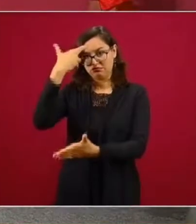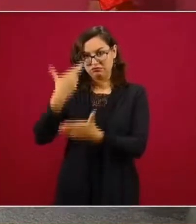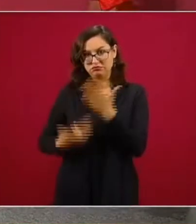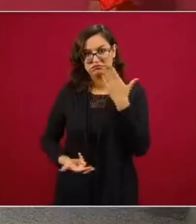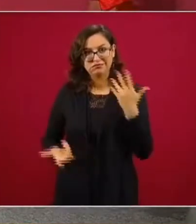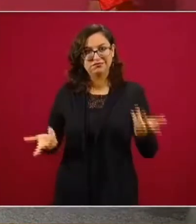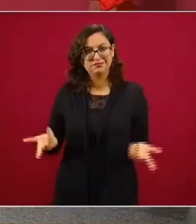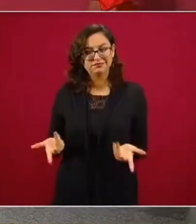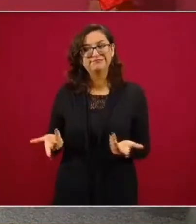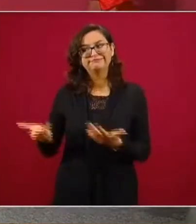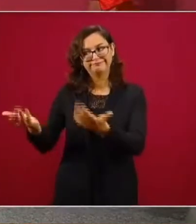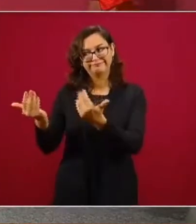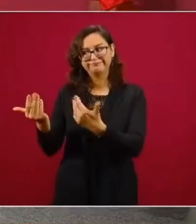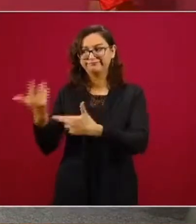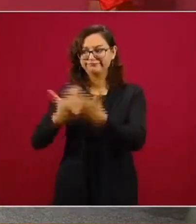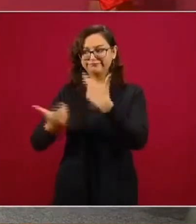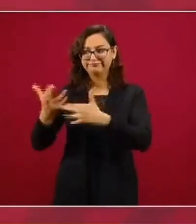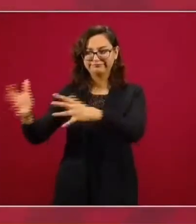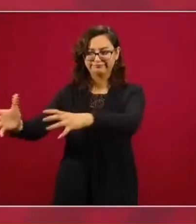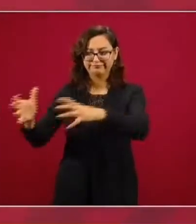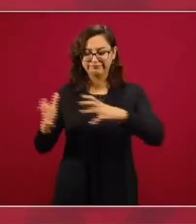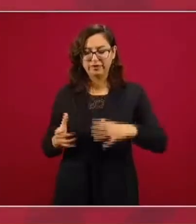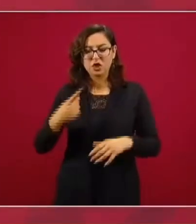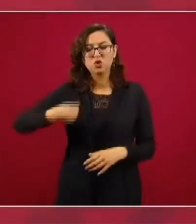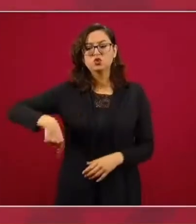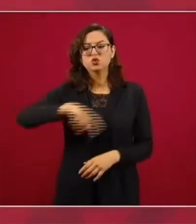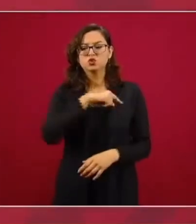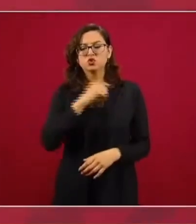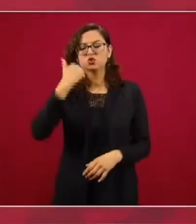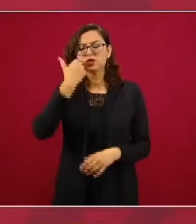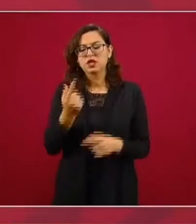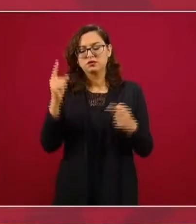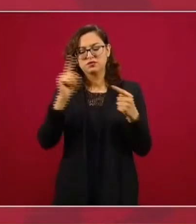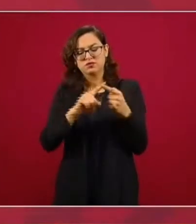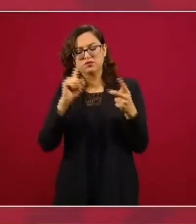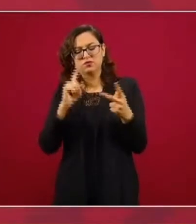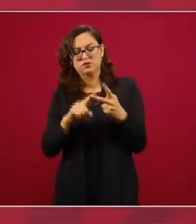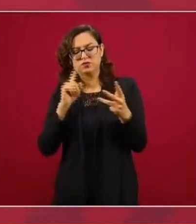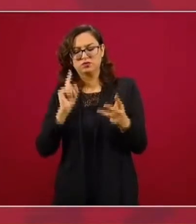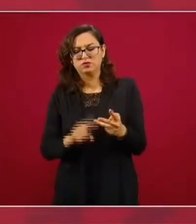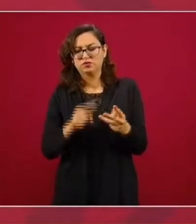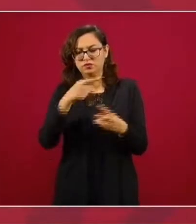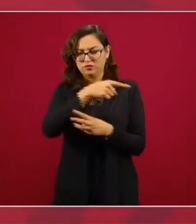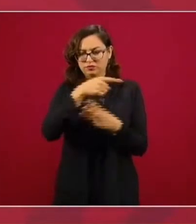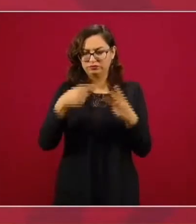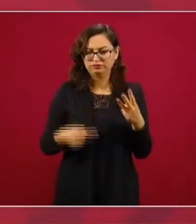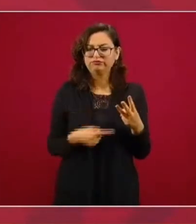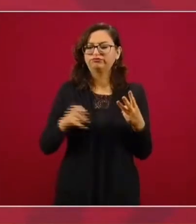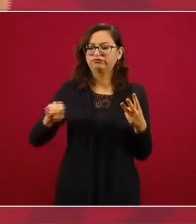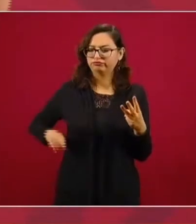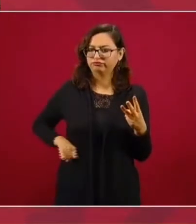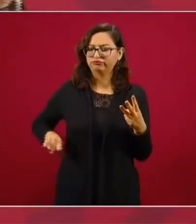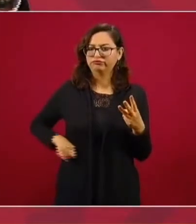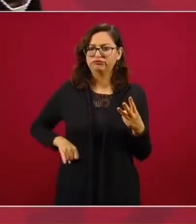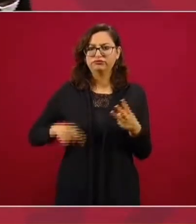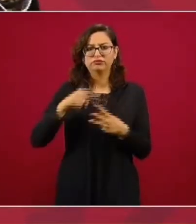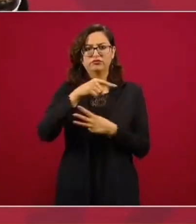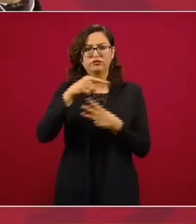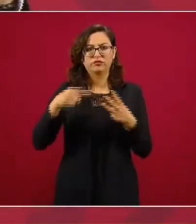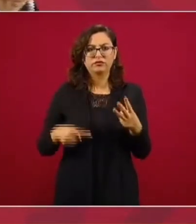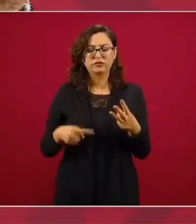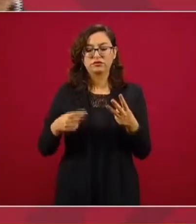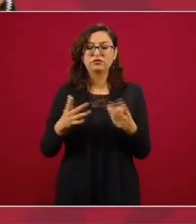nos interesa 3 cosas en todos estos casos. Desde luego son las